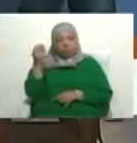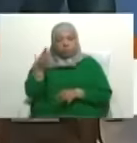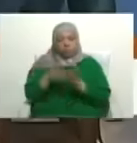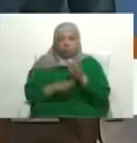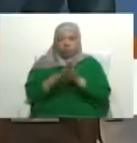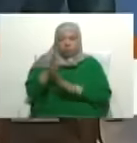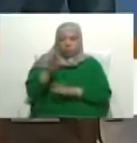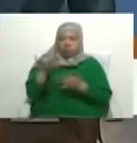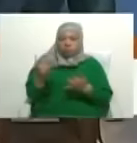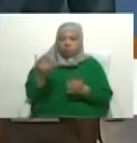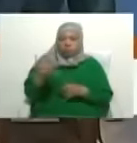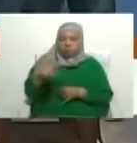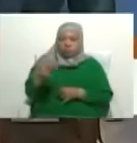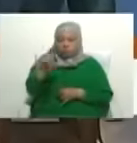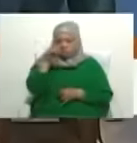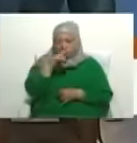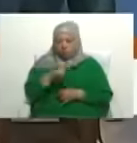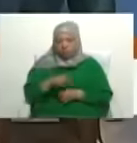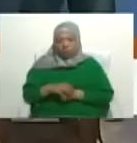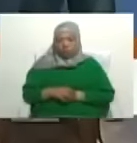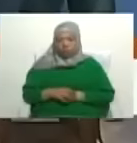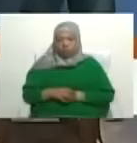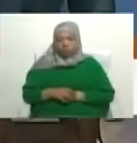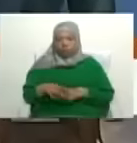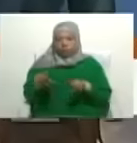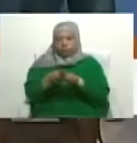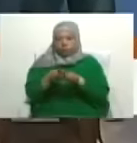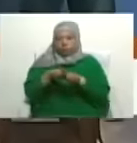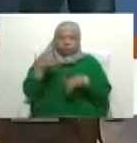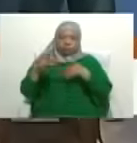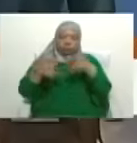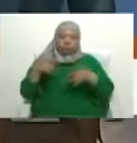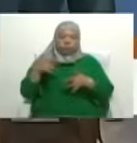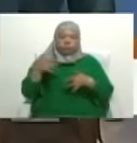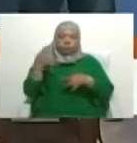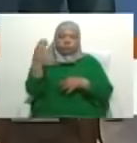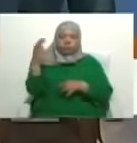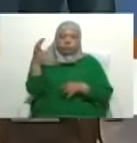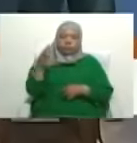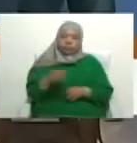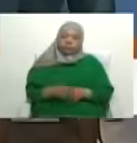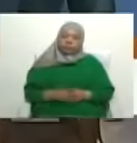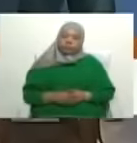desarrollarse en las próximas horas, igual lo que tiene que ver con el presidente colombiano, Andrés. ¿Y los procesos de